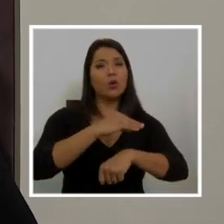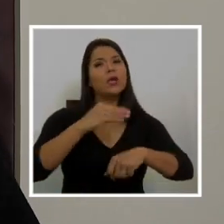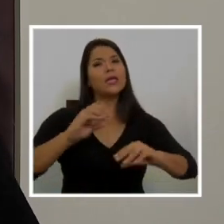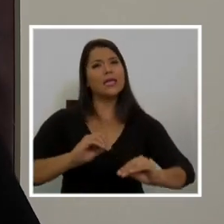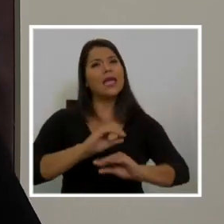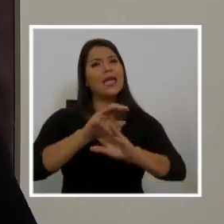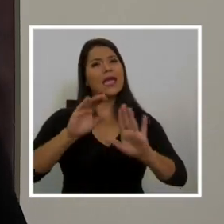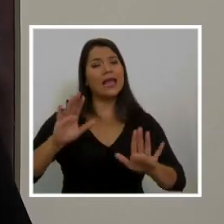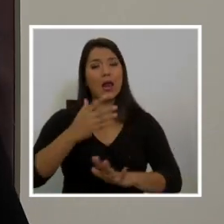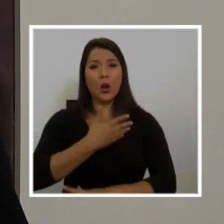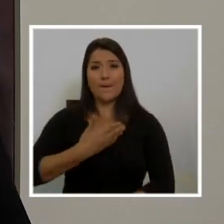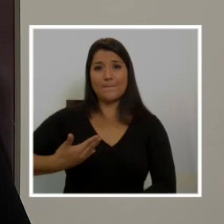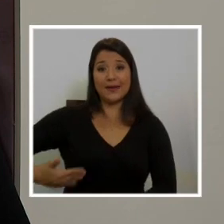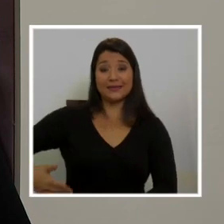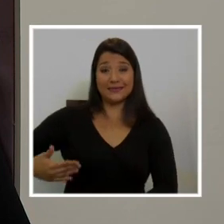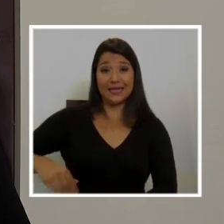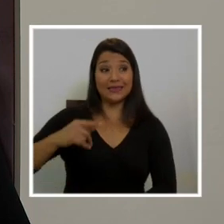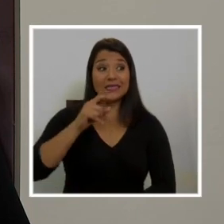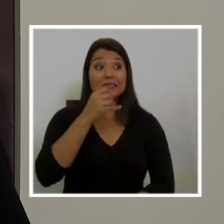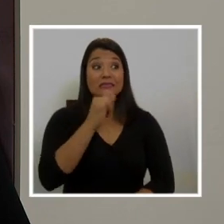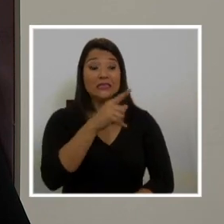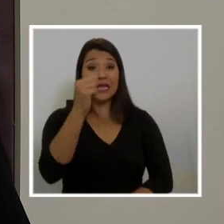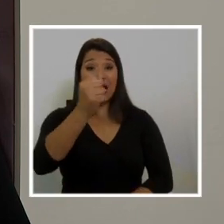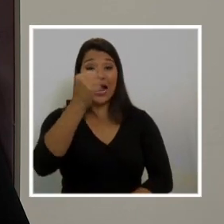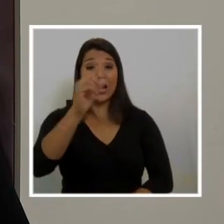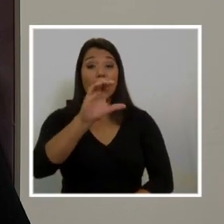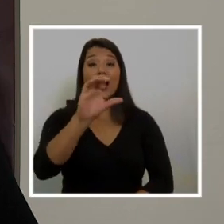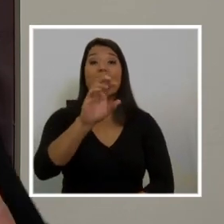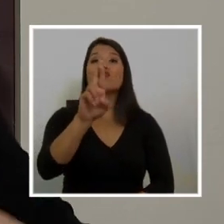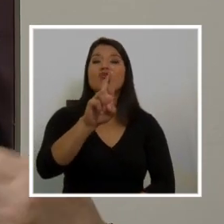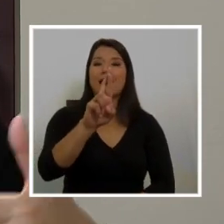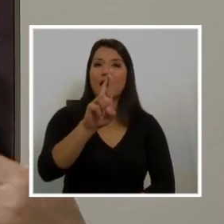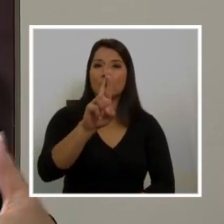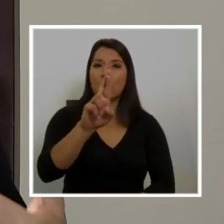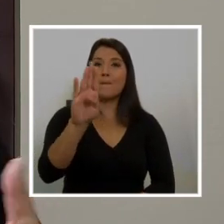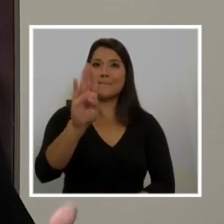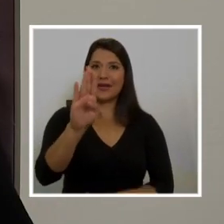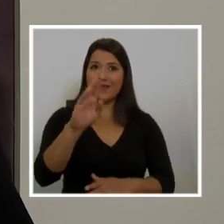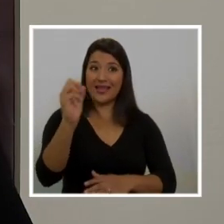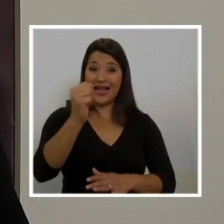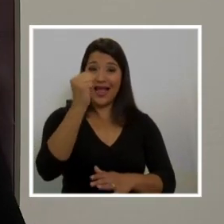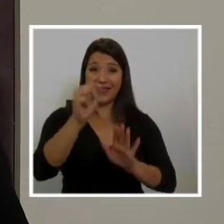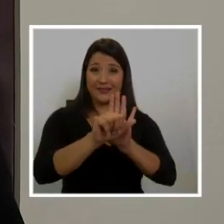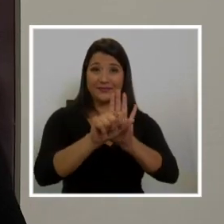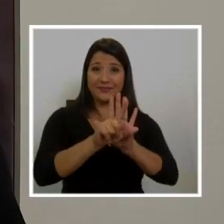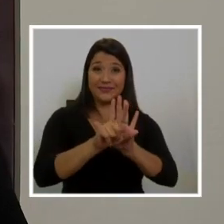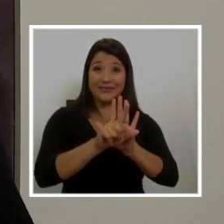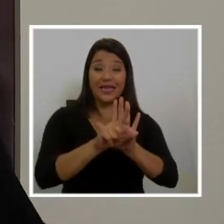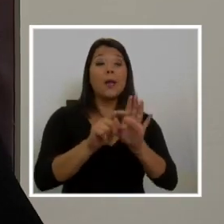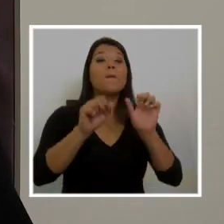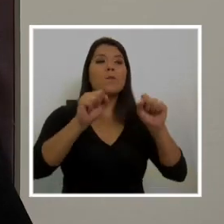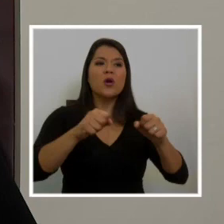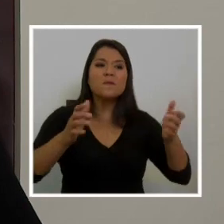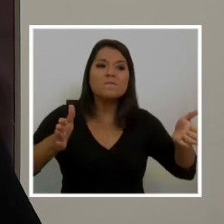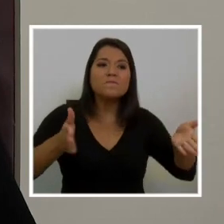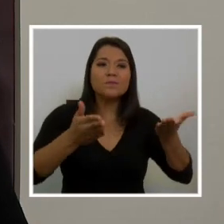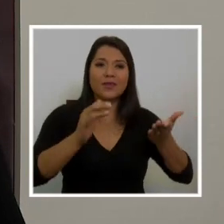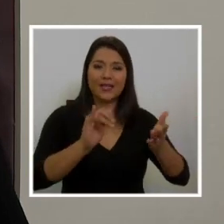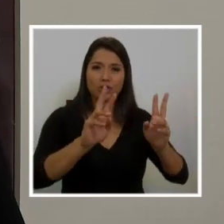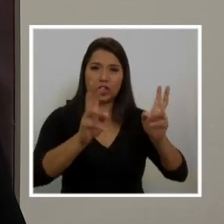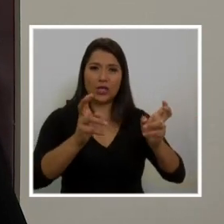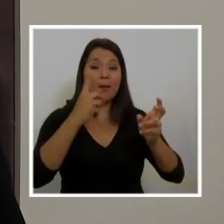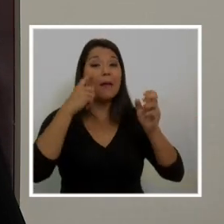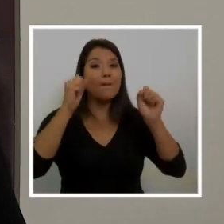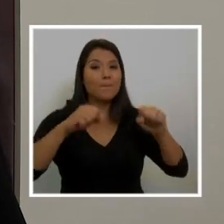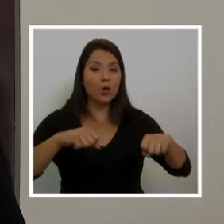la presidencia de Carlos Ricardo Benavides del directorio legislativo va a dar un impulso a esos temas para que logren también